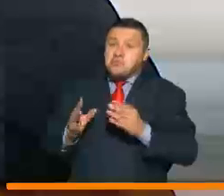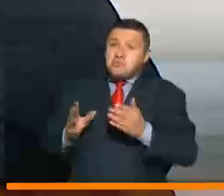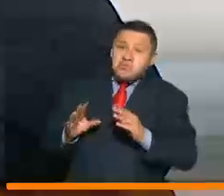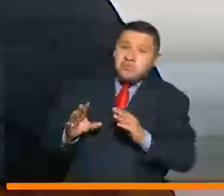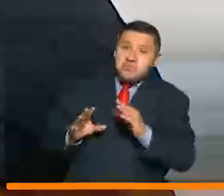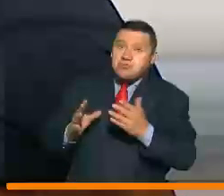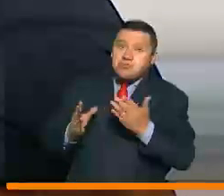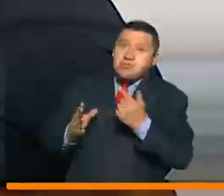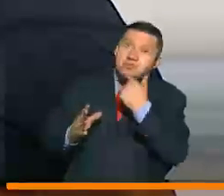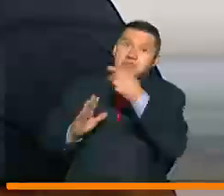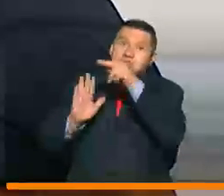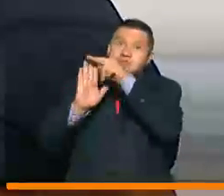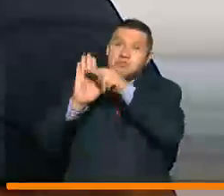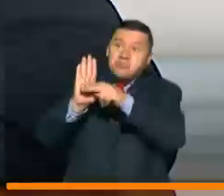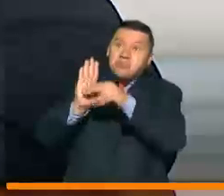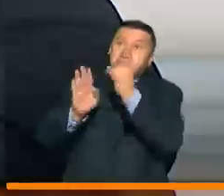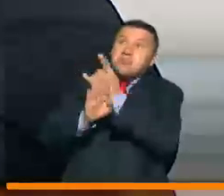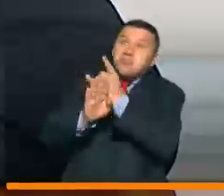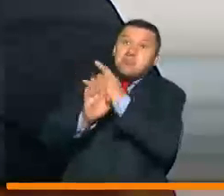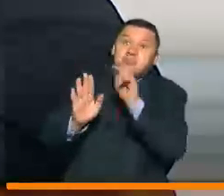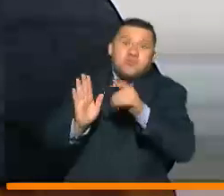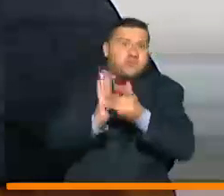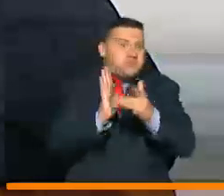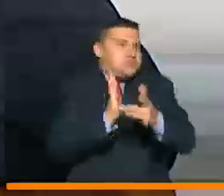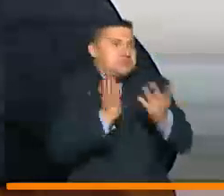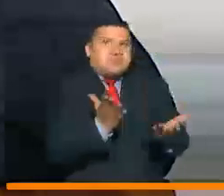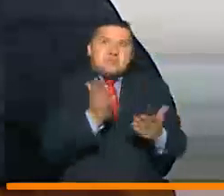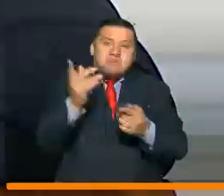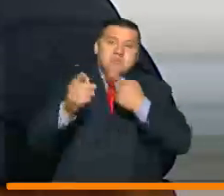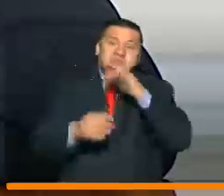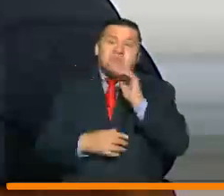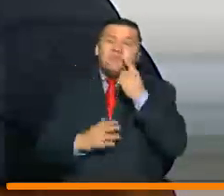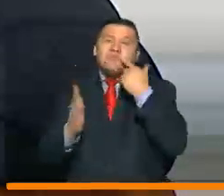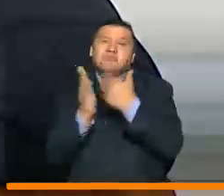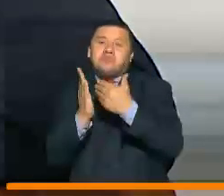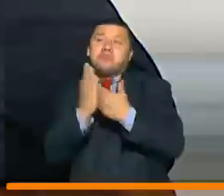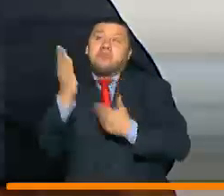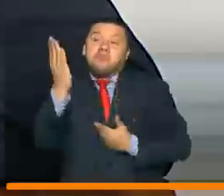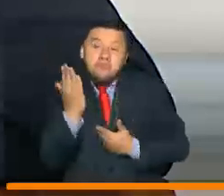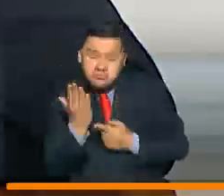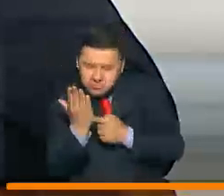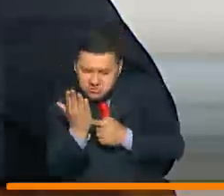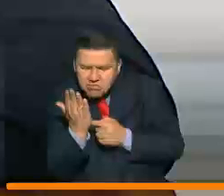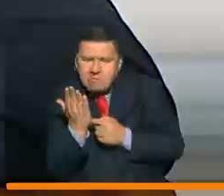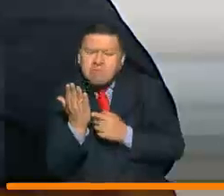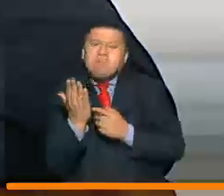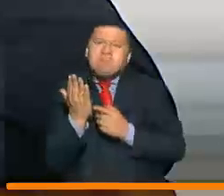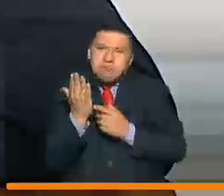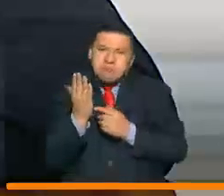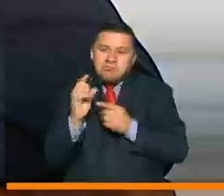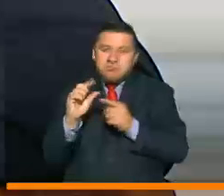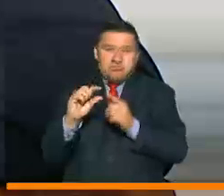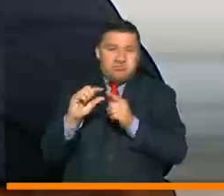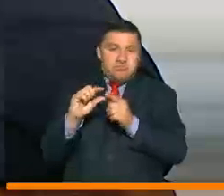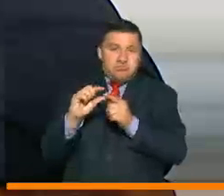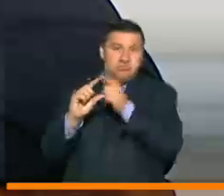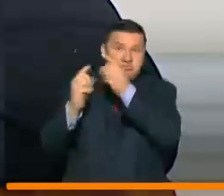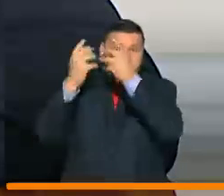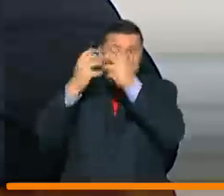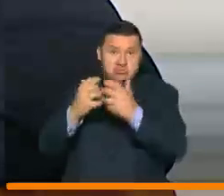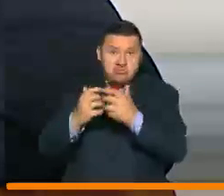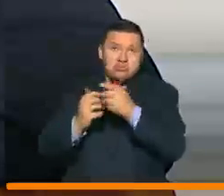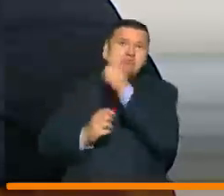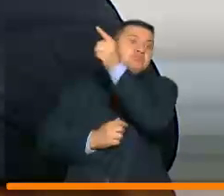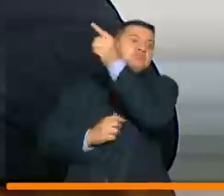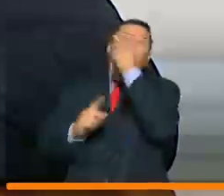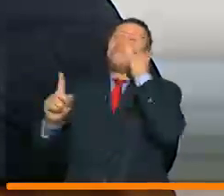a tramitar el reglamento de uso de emergencia, y se encontró y se evidenció que delegaron a una única empresa para hacer